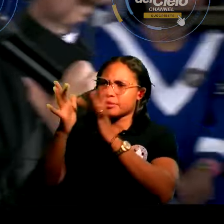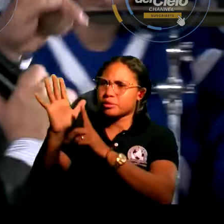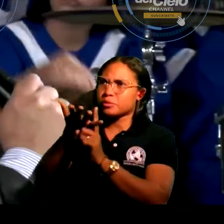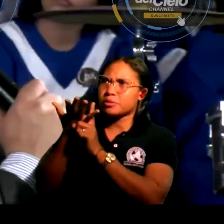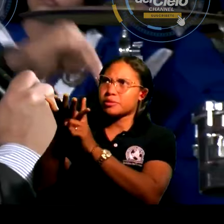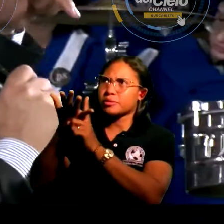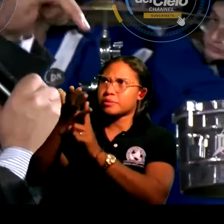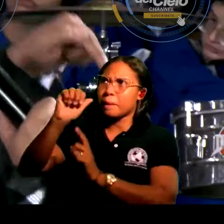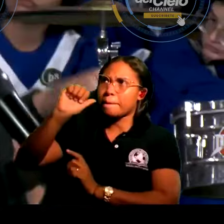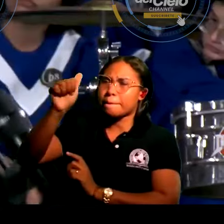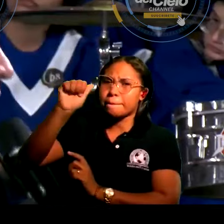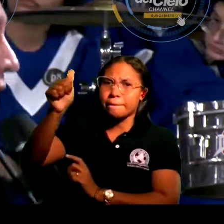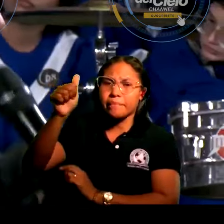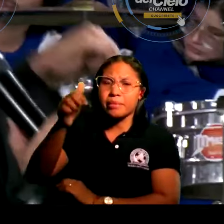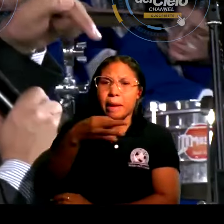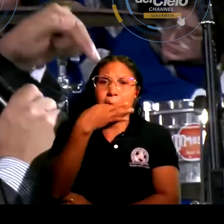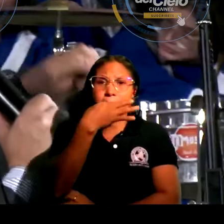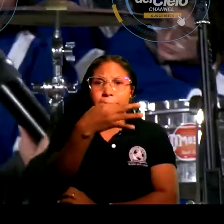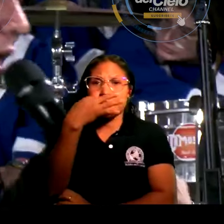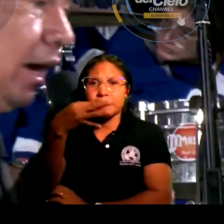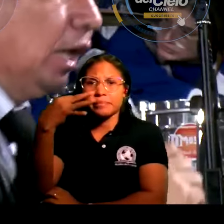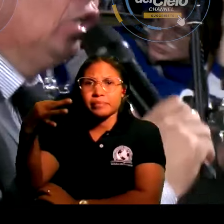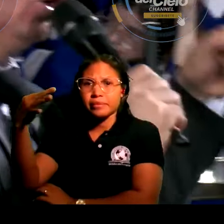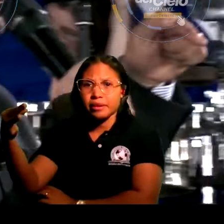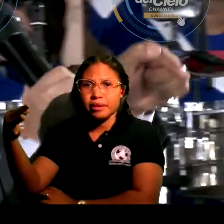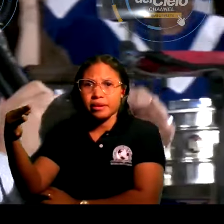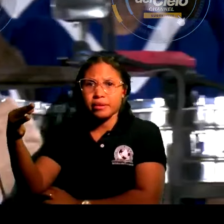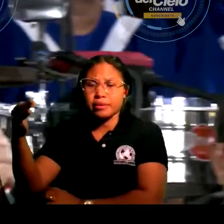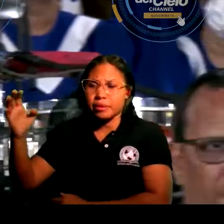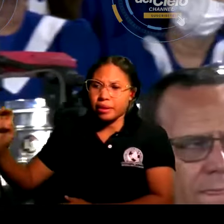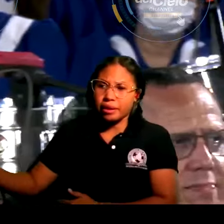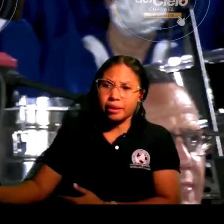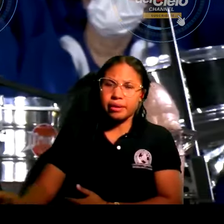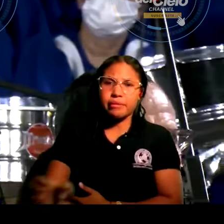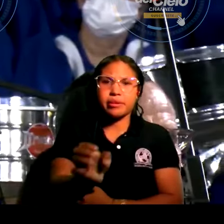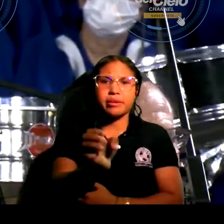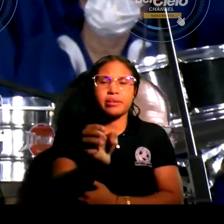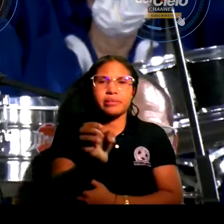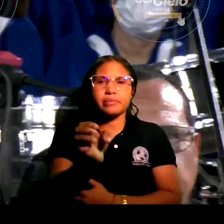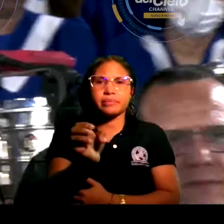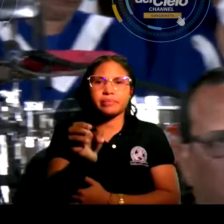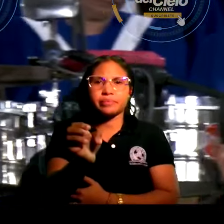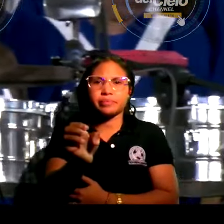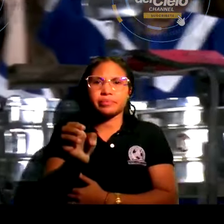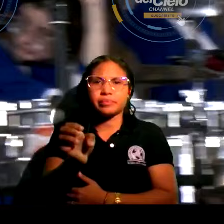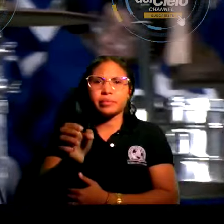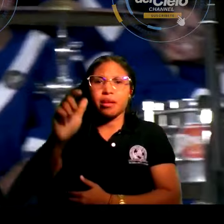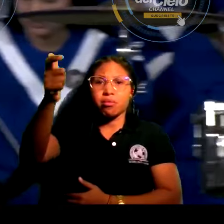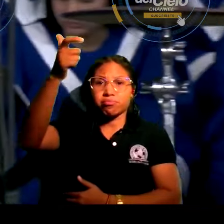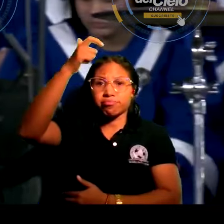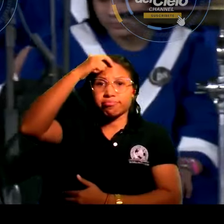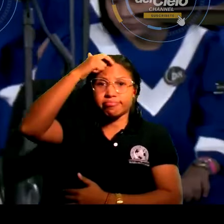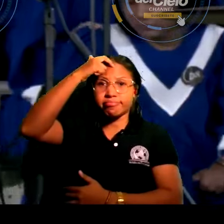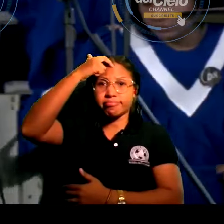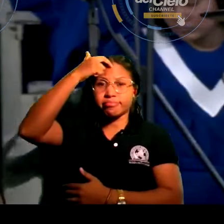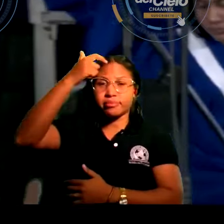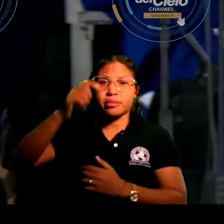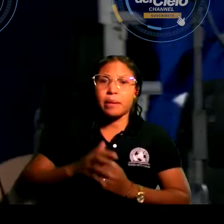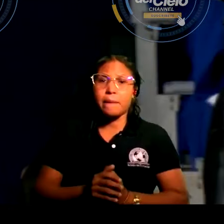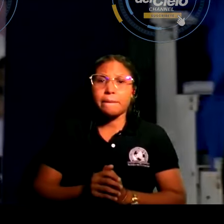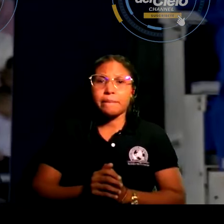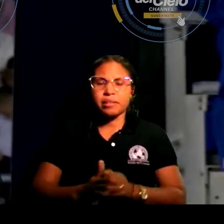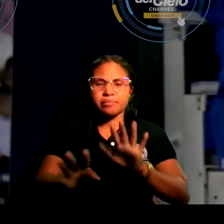será predicado este evangelio del reino para testimonio a todas las